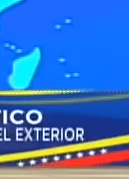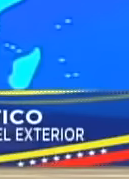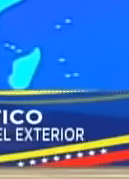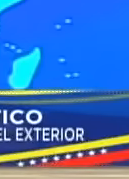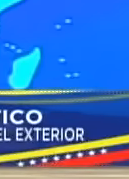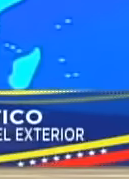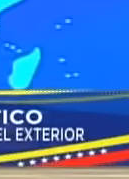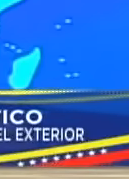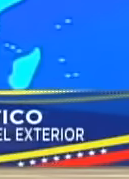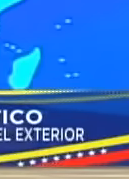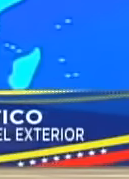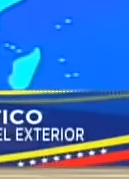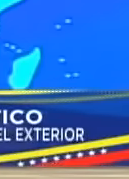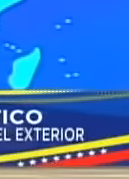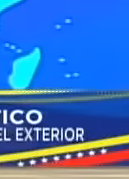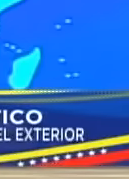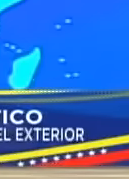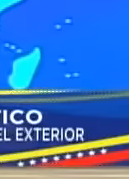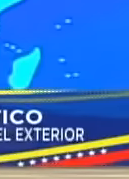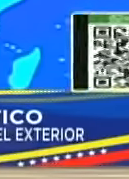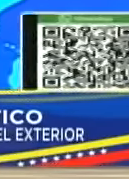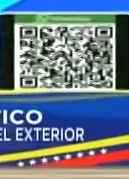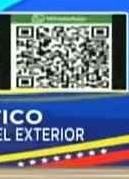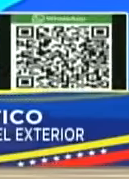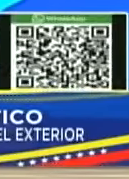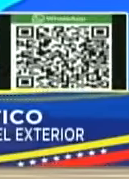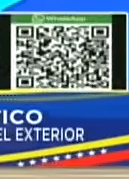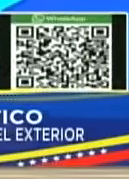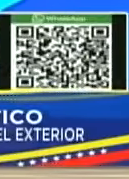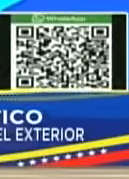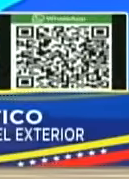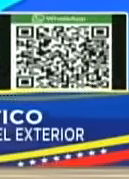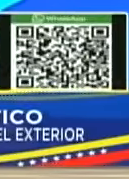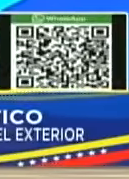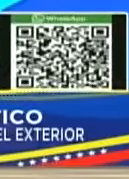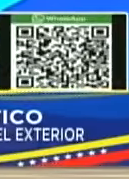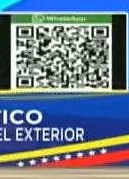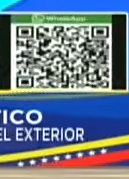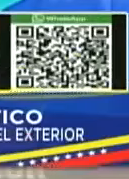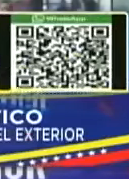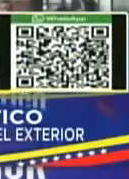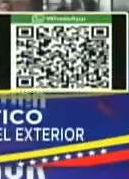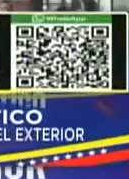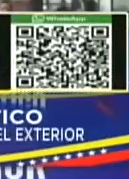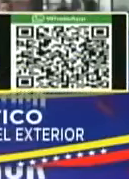Japón. ¿Ah? Arigato.